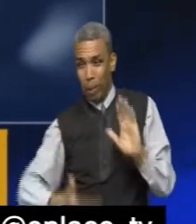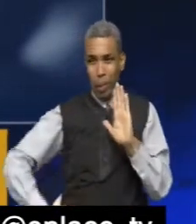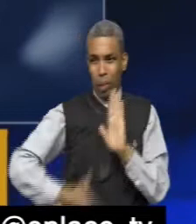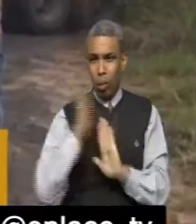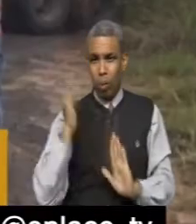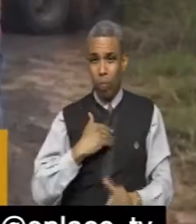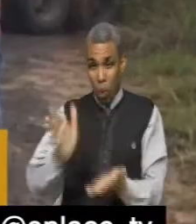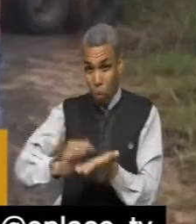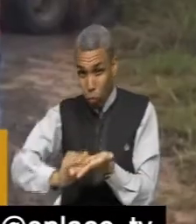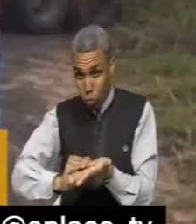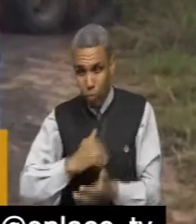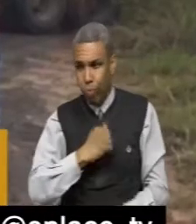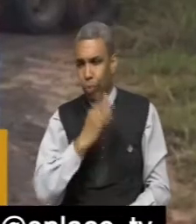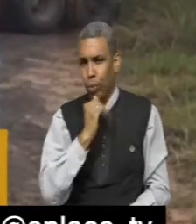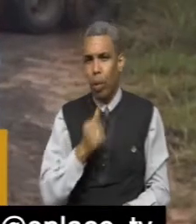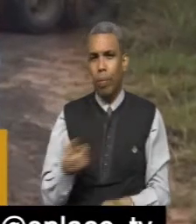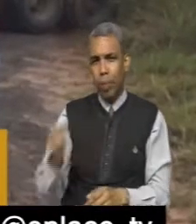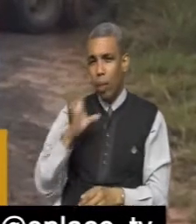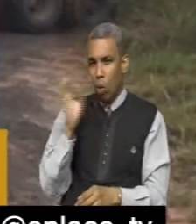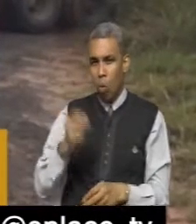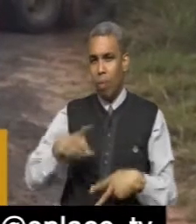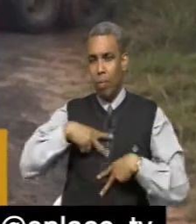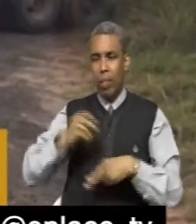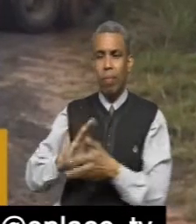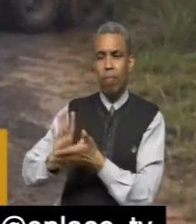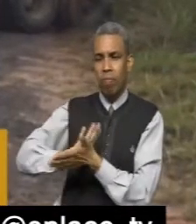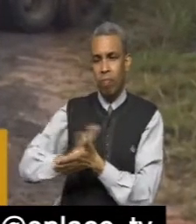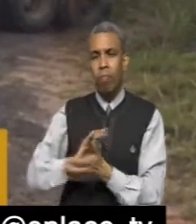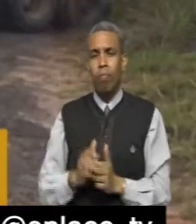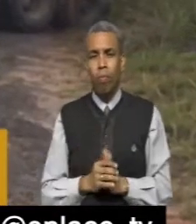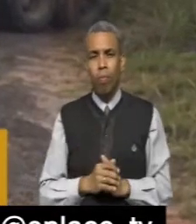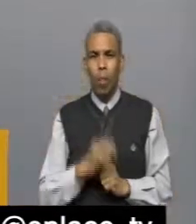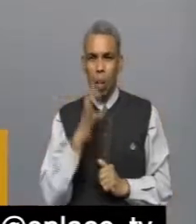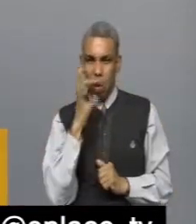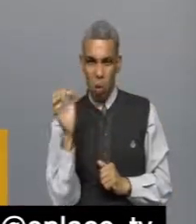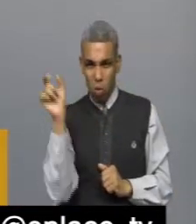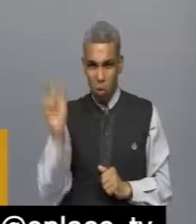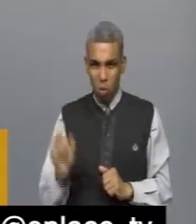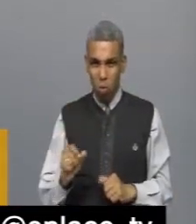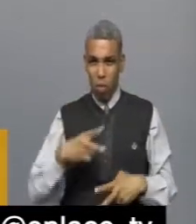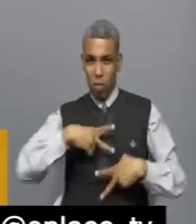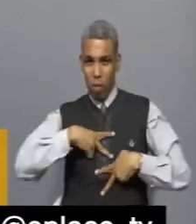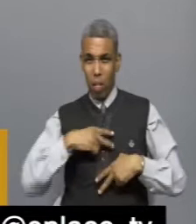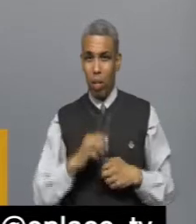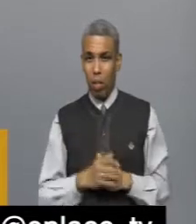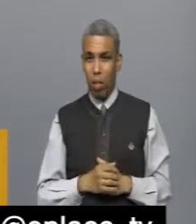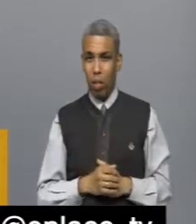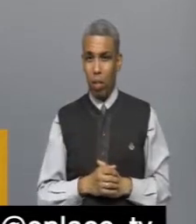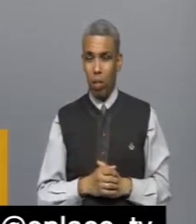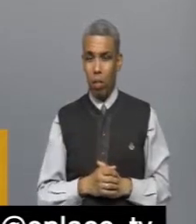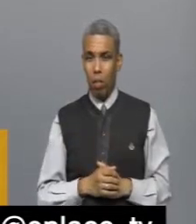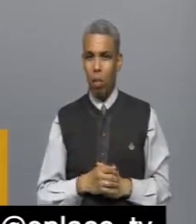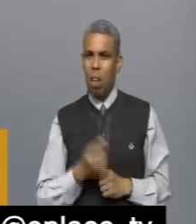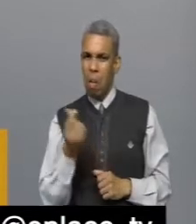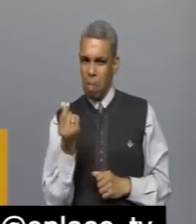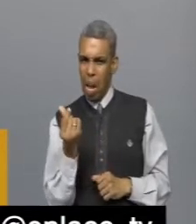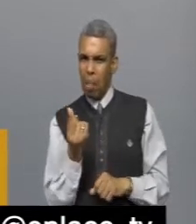han pagado. De acuerdo con el dirigente comunal, no es cierto que el propietario del inmueble le esté exigiendo a la compañía de